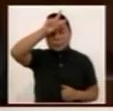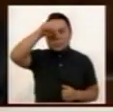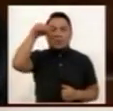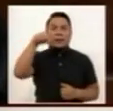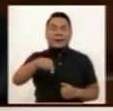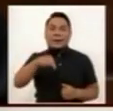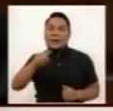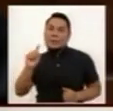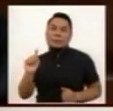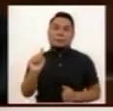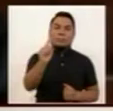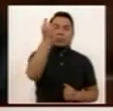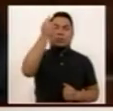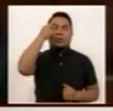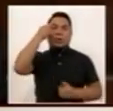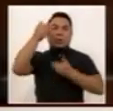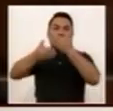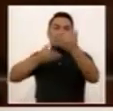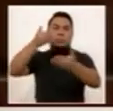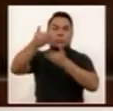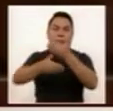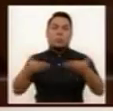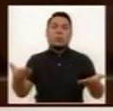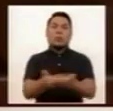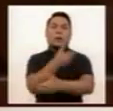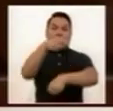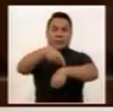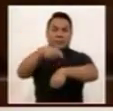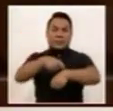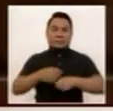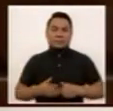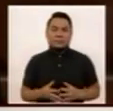marquen la dinámica de esta nueva etapa.